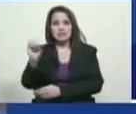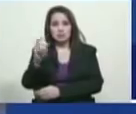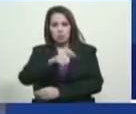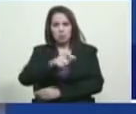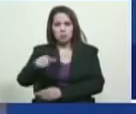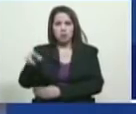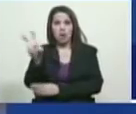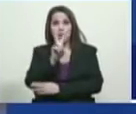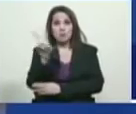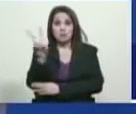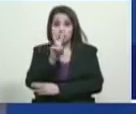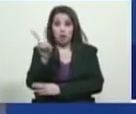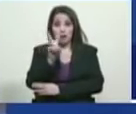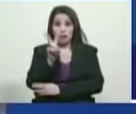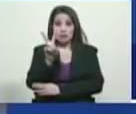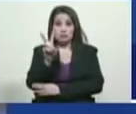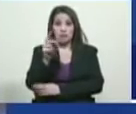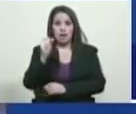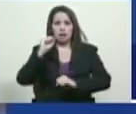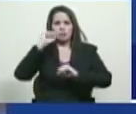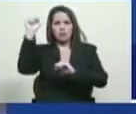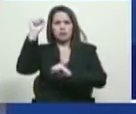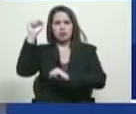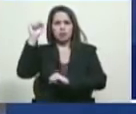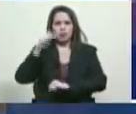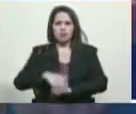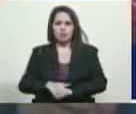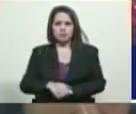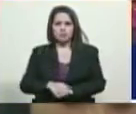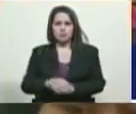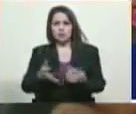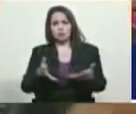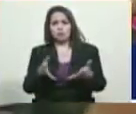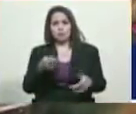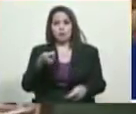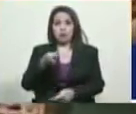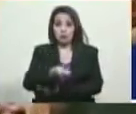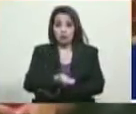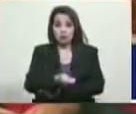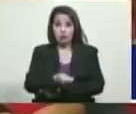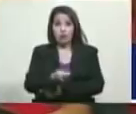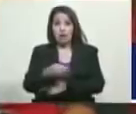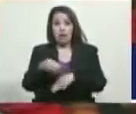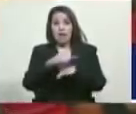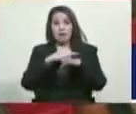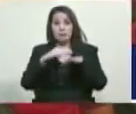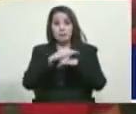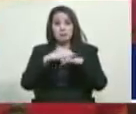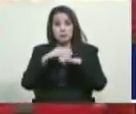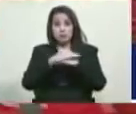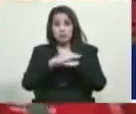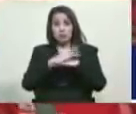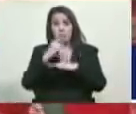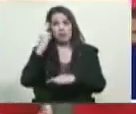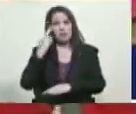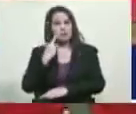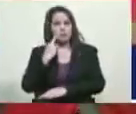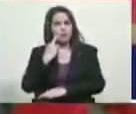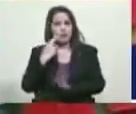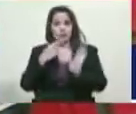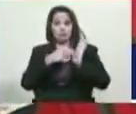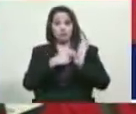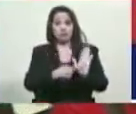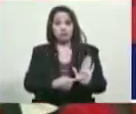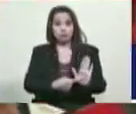venezolanos vencedores, venezolanas vencedoras de la misión Riva, como una contundente